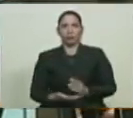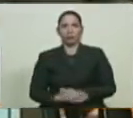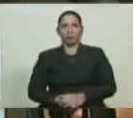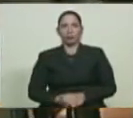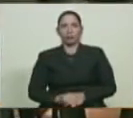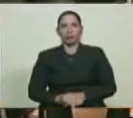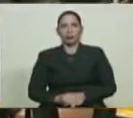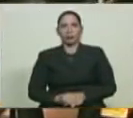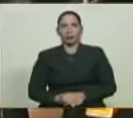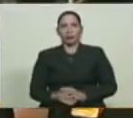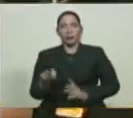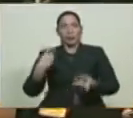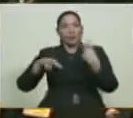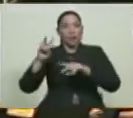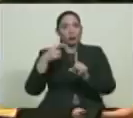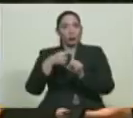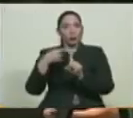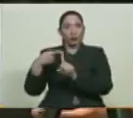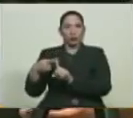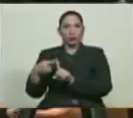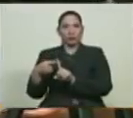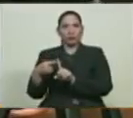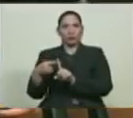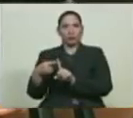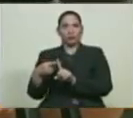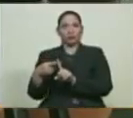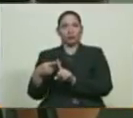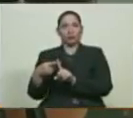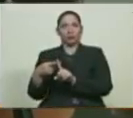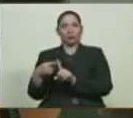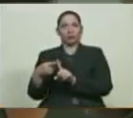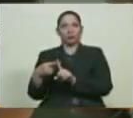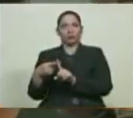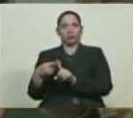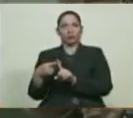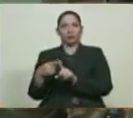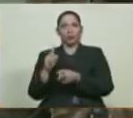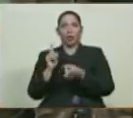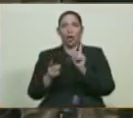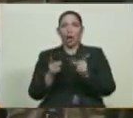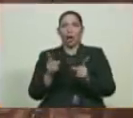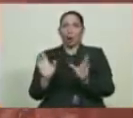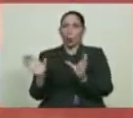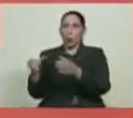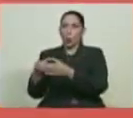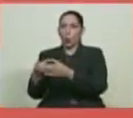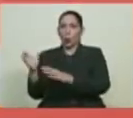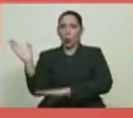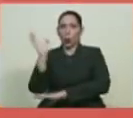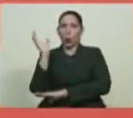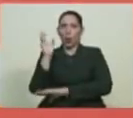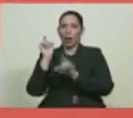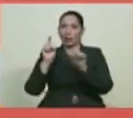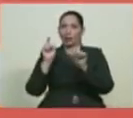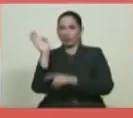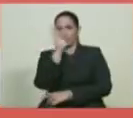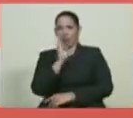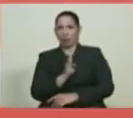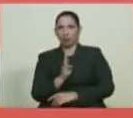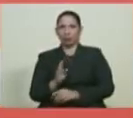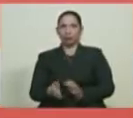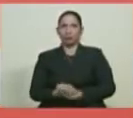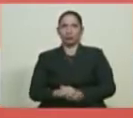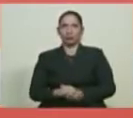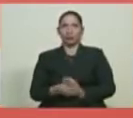con un falso positivo, que me imagino que algunos factores de poder colombiano han enseñado a los brasileños cómo hacer un